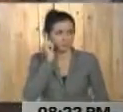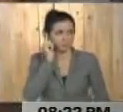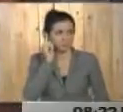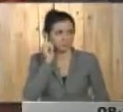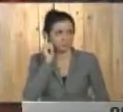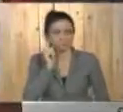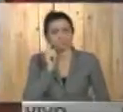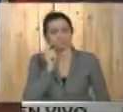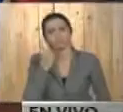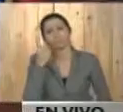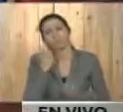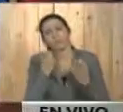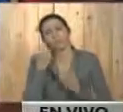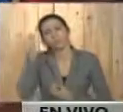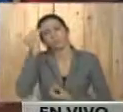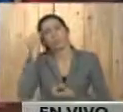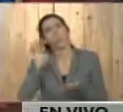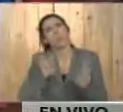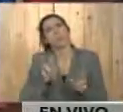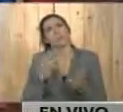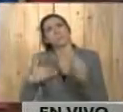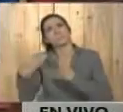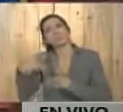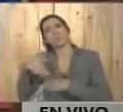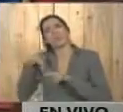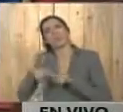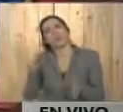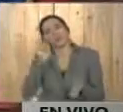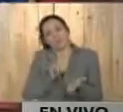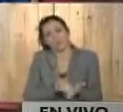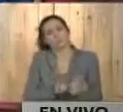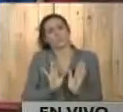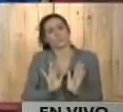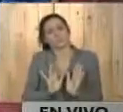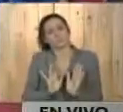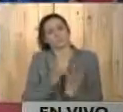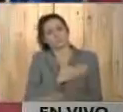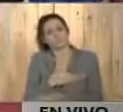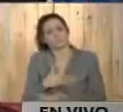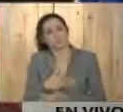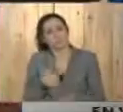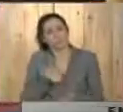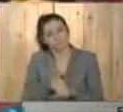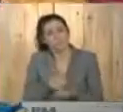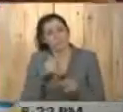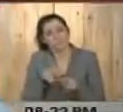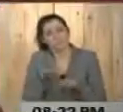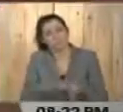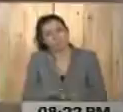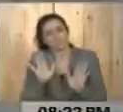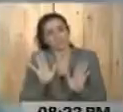Cuánto extraño mi niñez. ¿Quién pudiese ser niño otra vez?